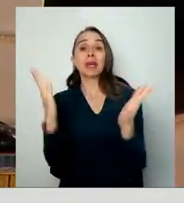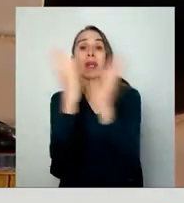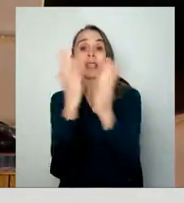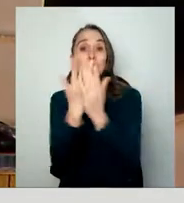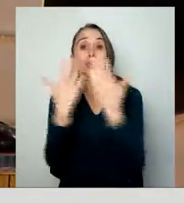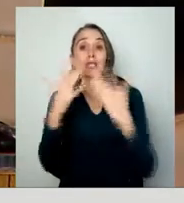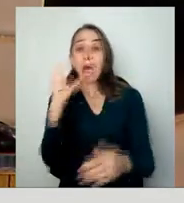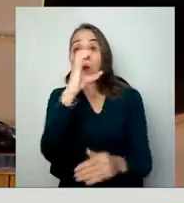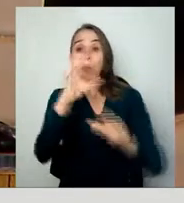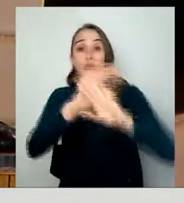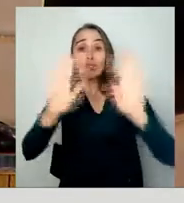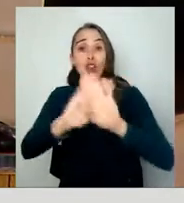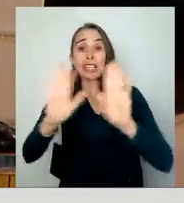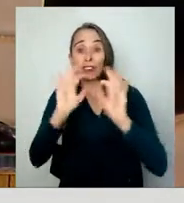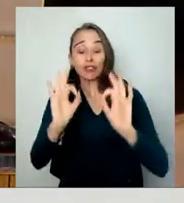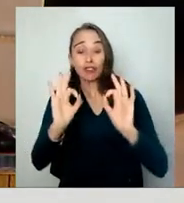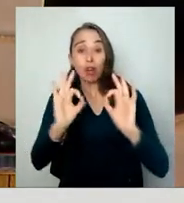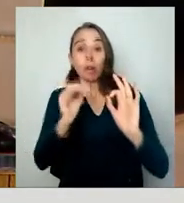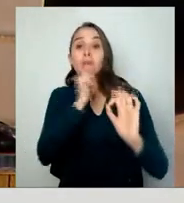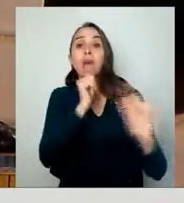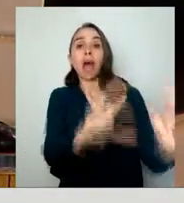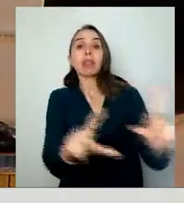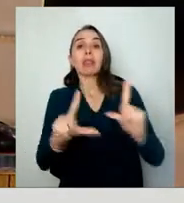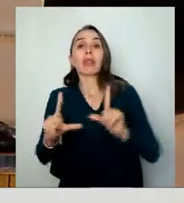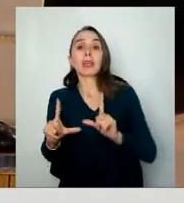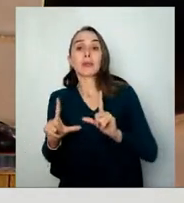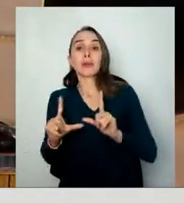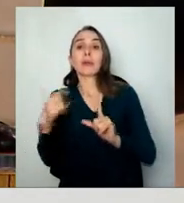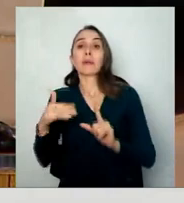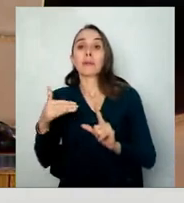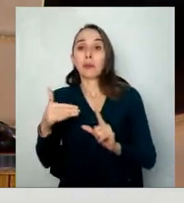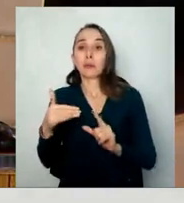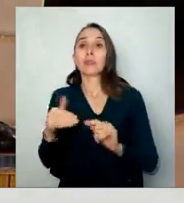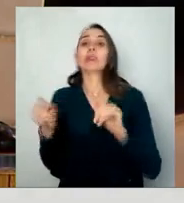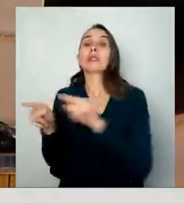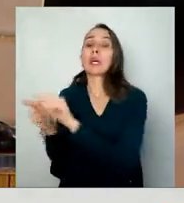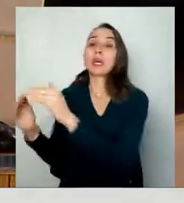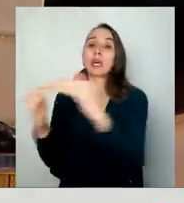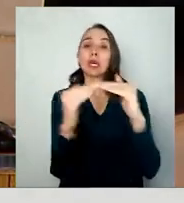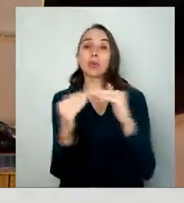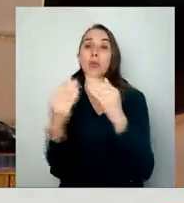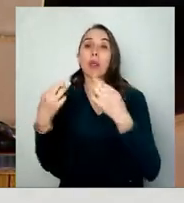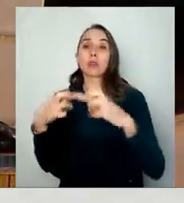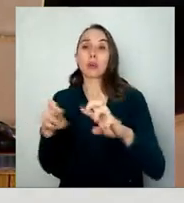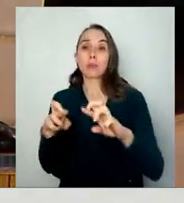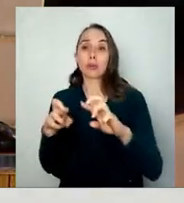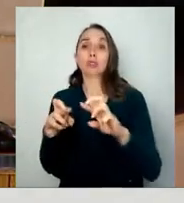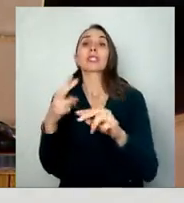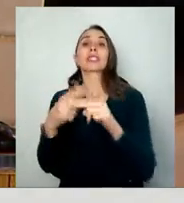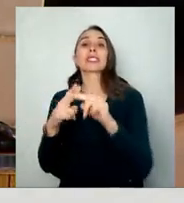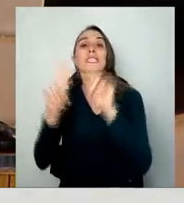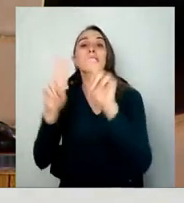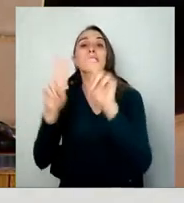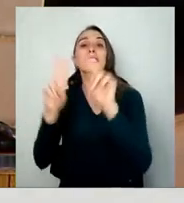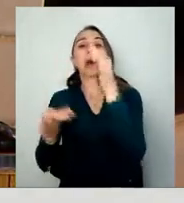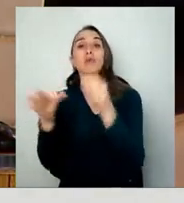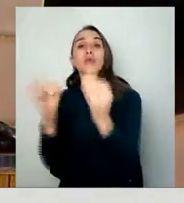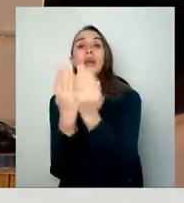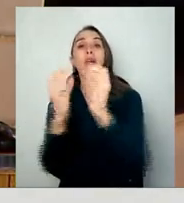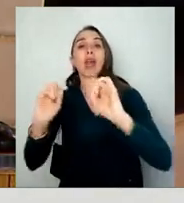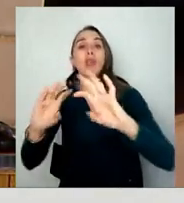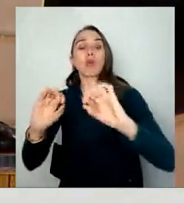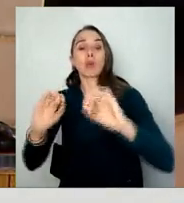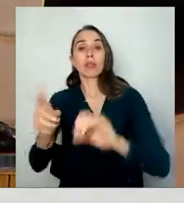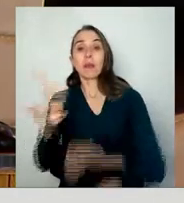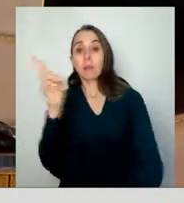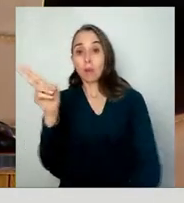legislativa es un paso fundamental para garantizar la igualdad de oportunidades y la justicia educativa al prohibir que la rendición de